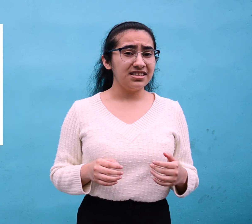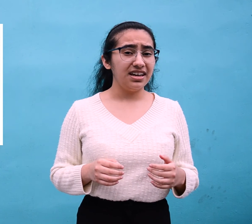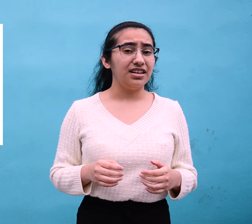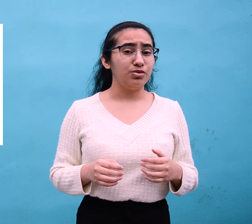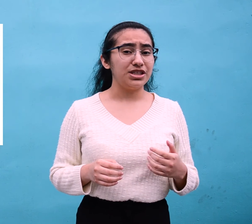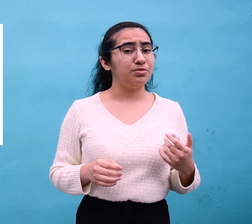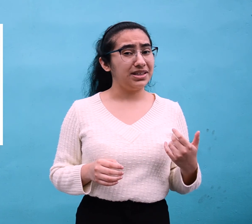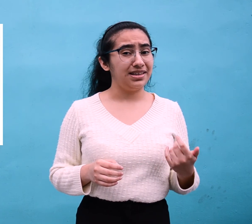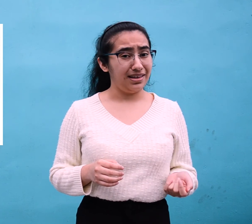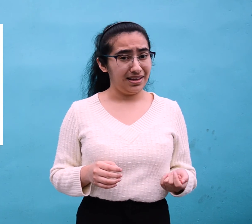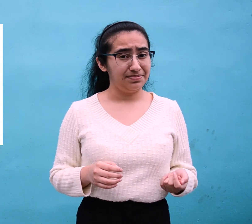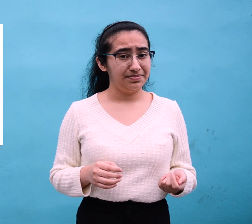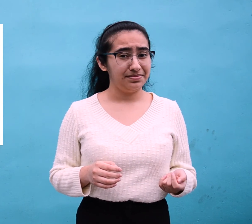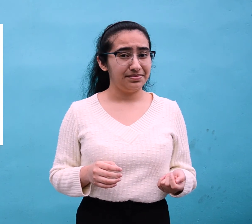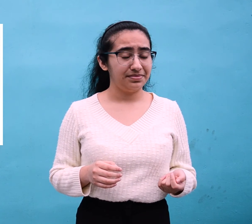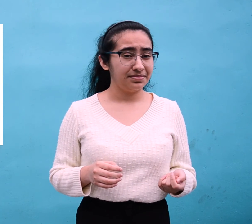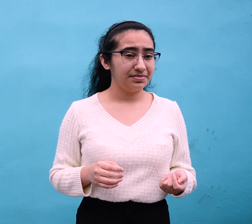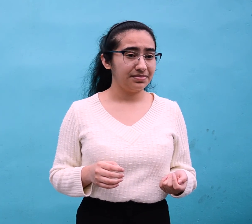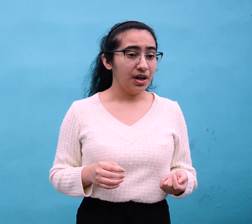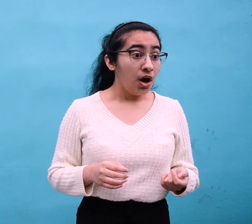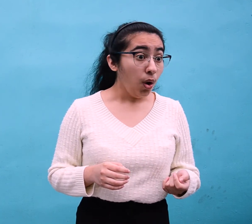conciencia que nuestro presidente